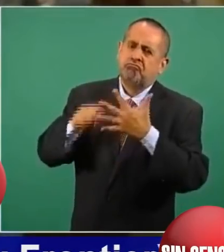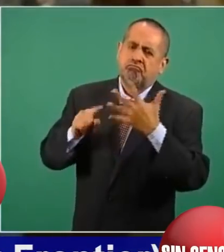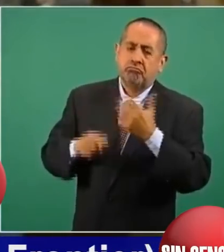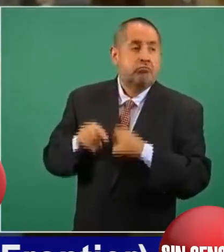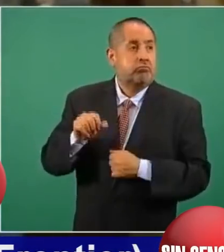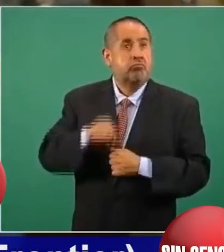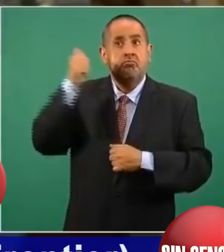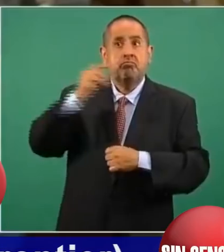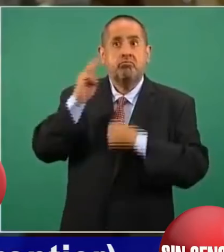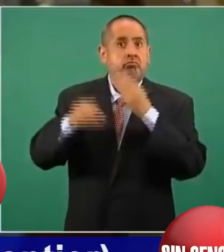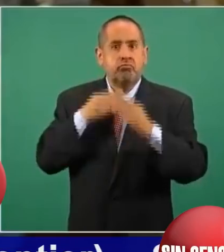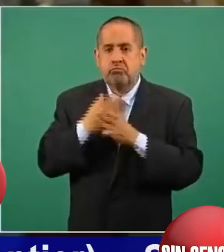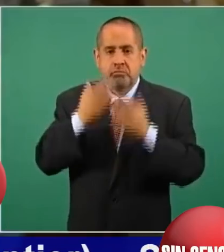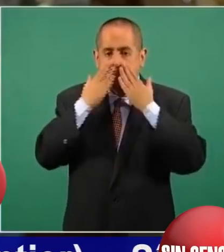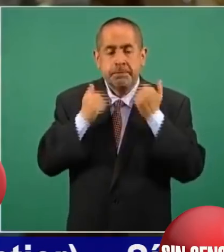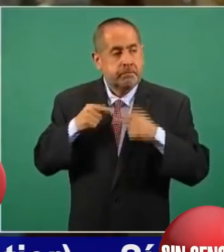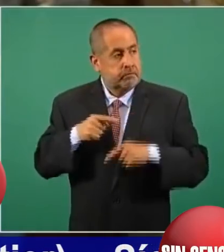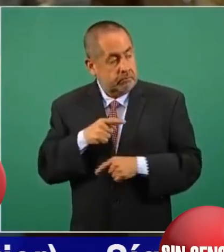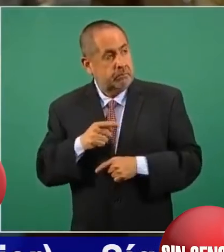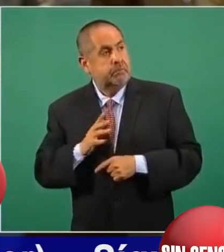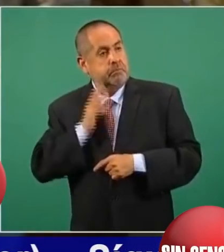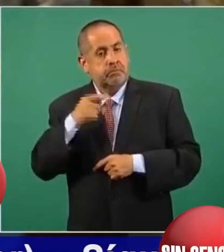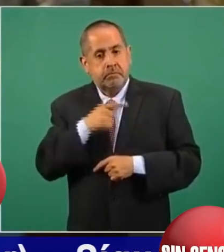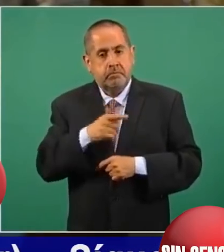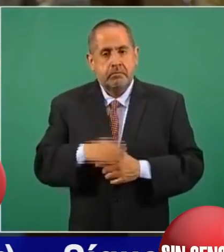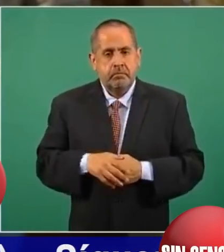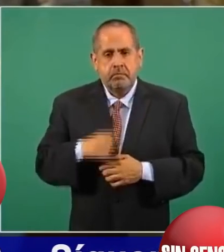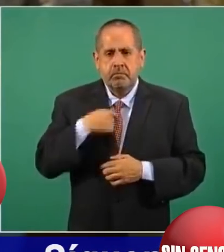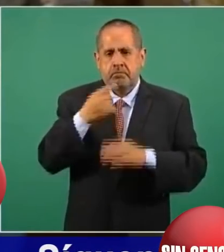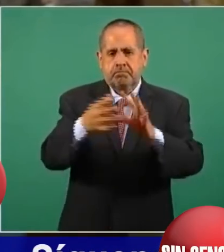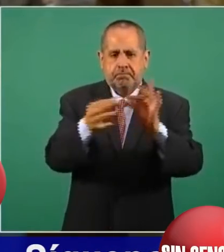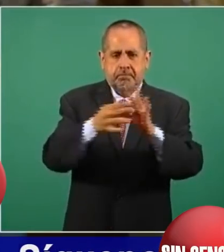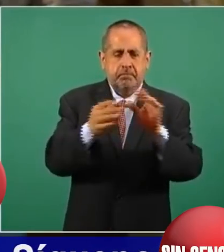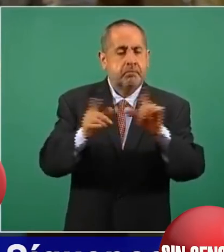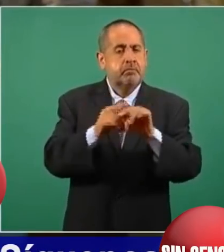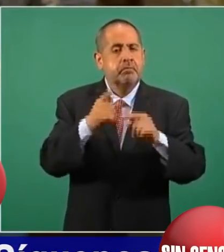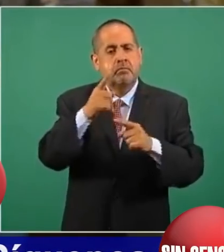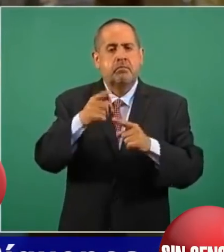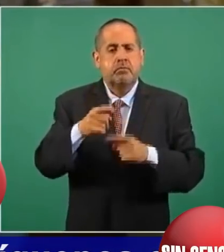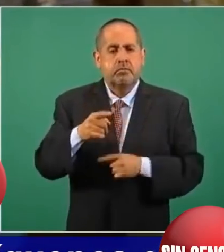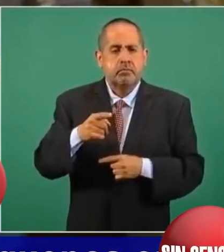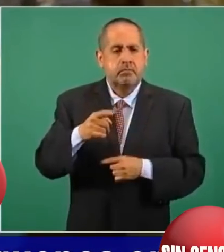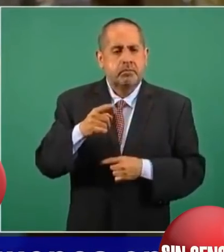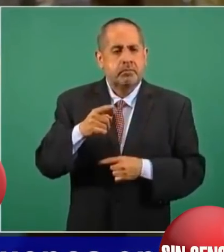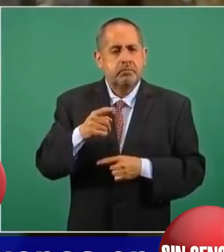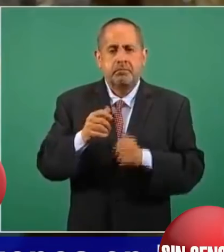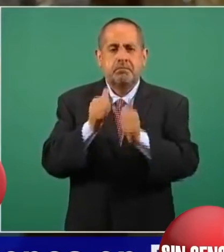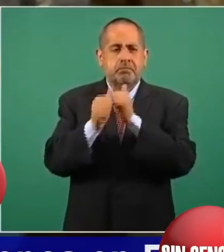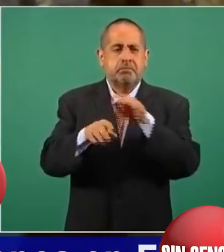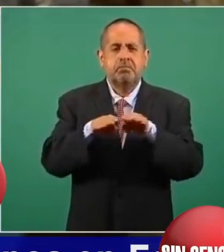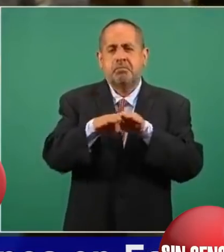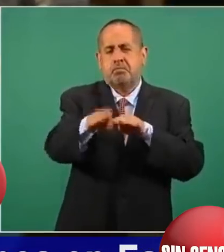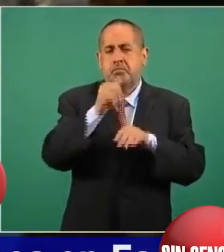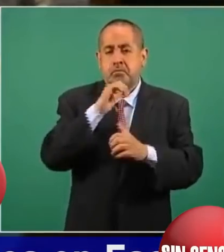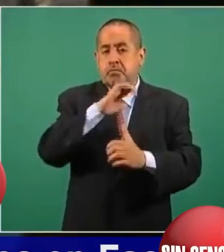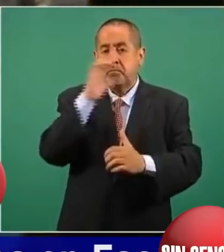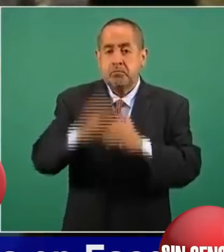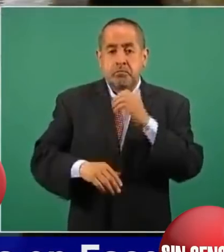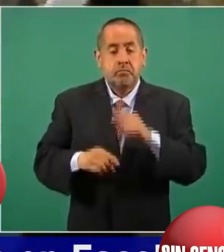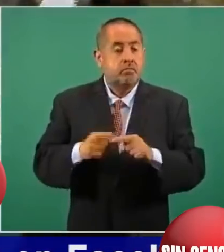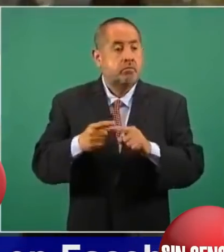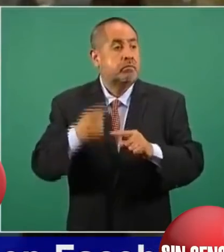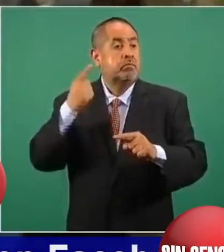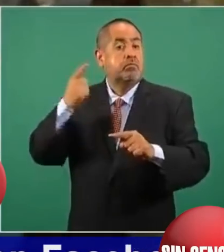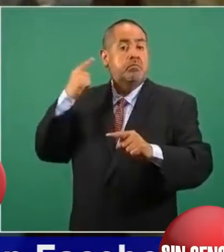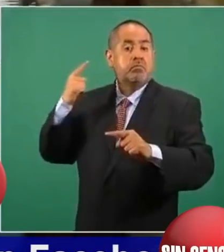otra parte del mundo. Y quería relacionarlo con una autopista que todavía no se termina, que fue una obra magna que